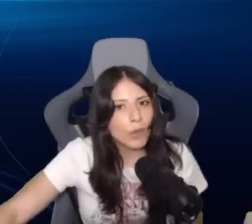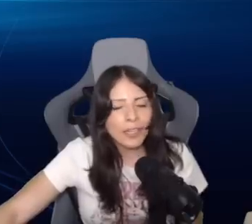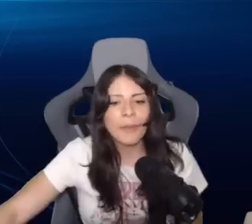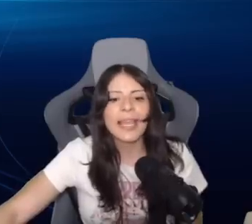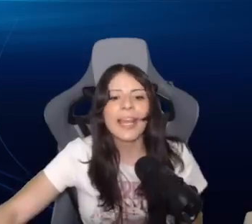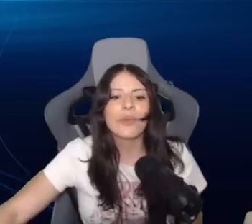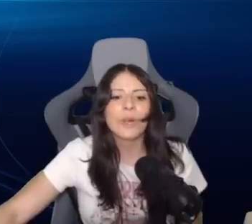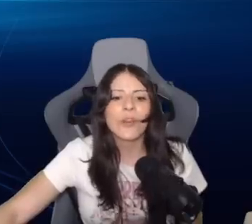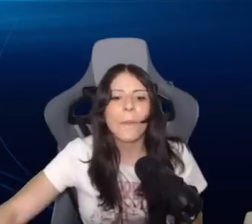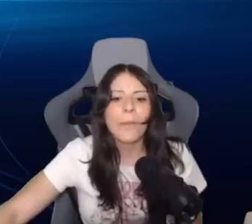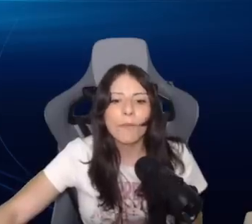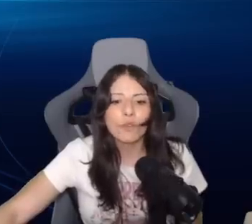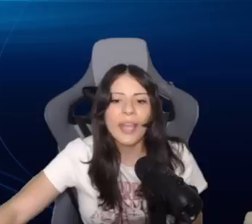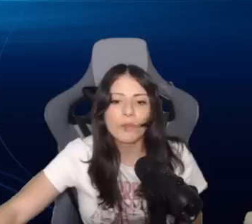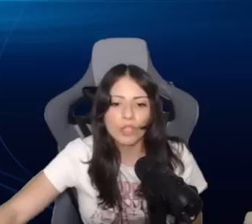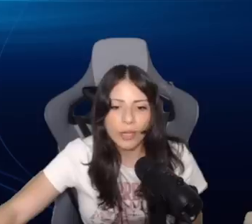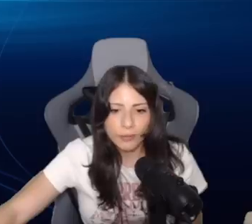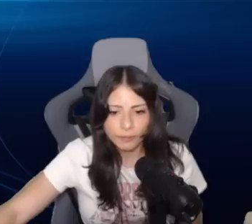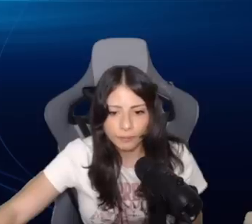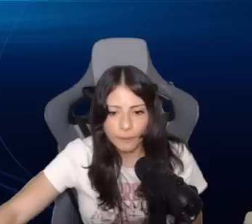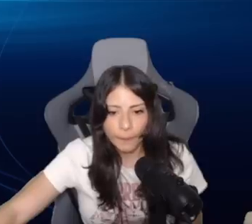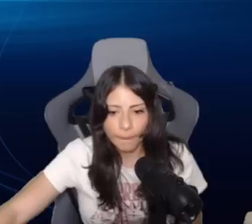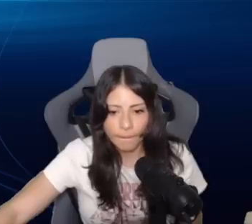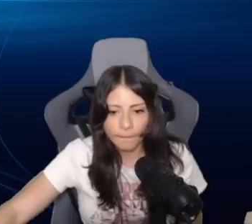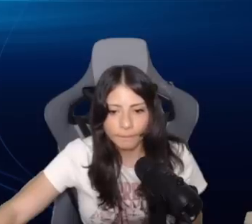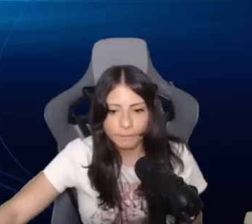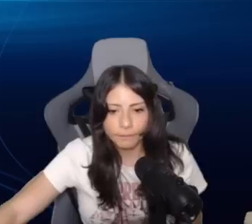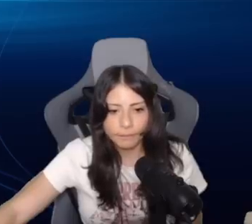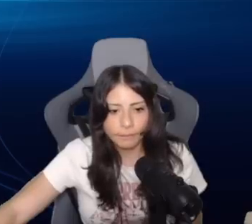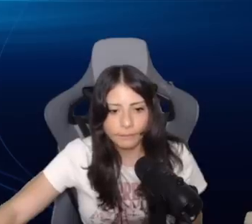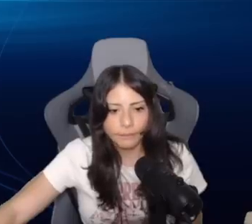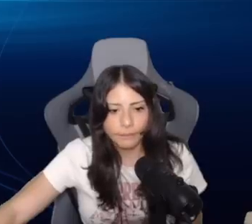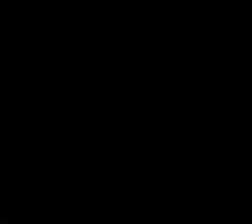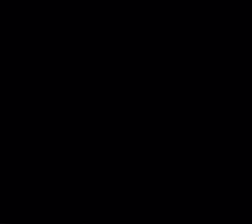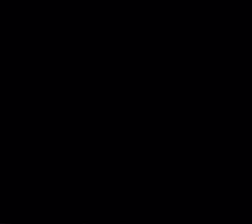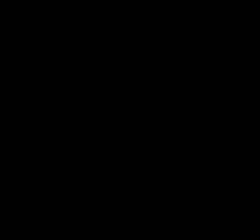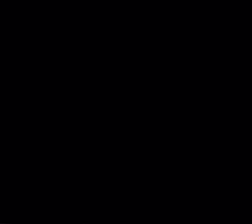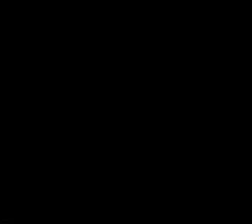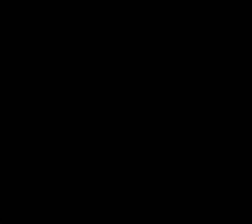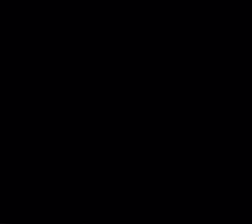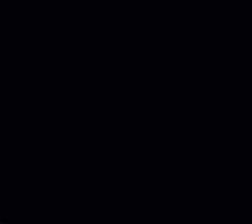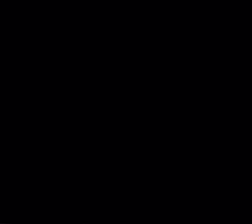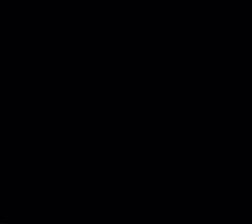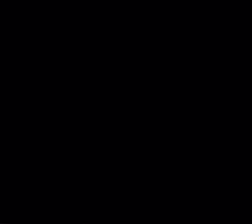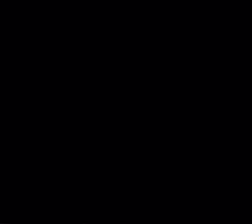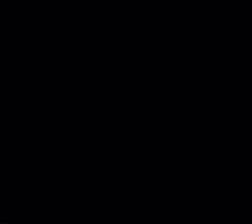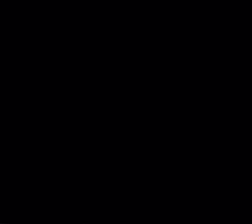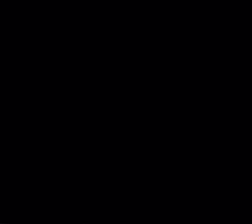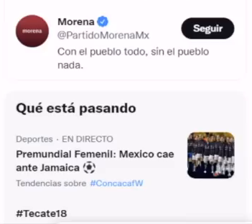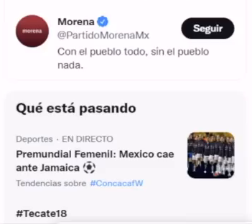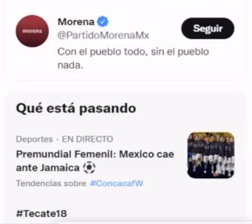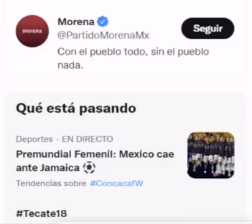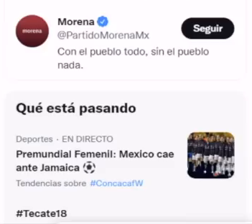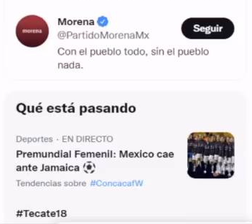peor con el tema de alejandro moreno vamos a escucharlo preguntarle si usted referencia al dirigente del